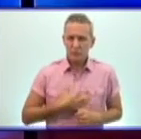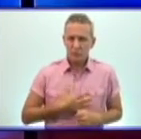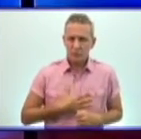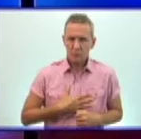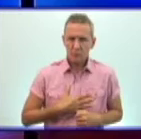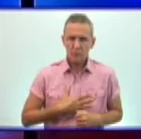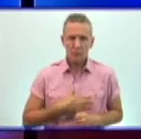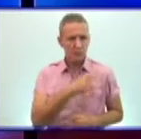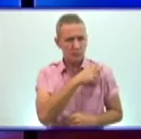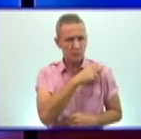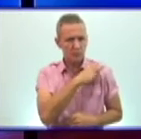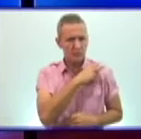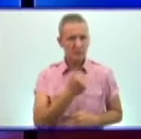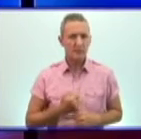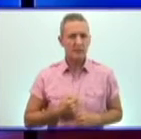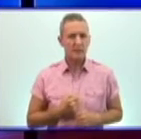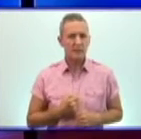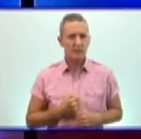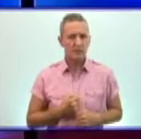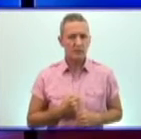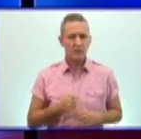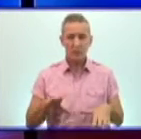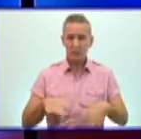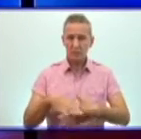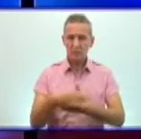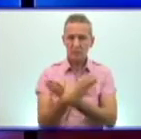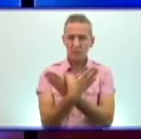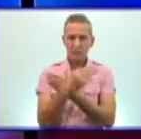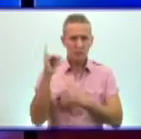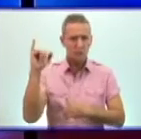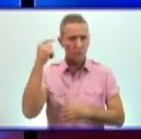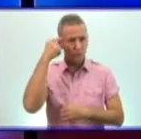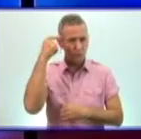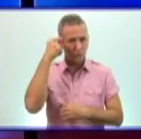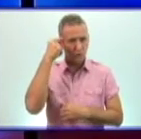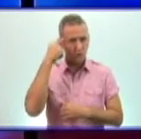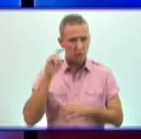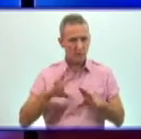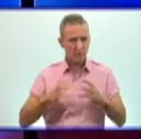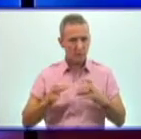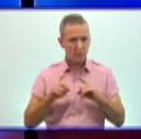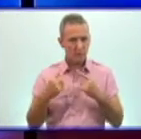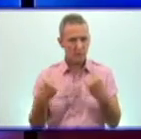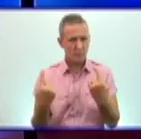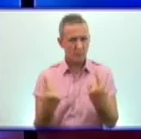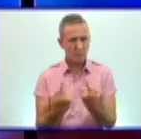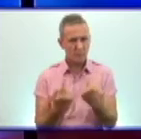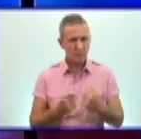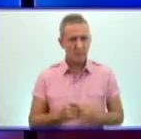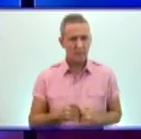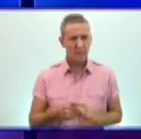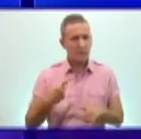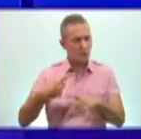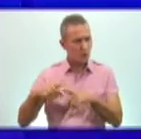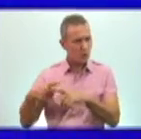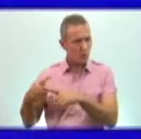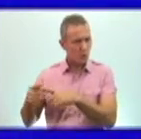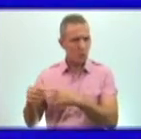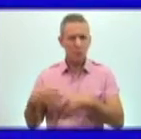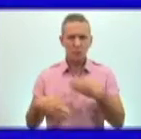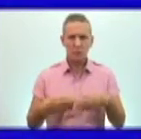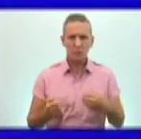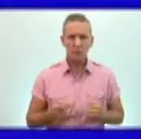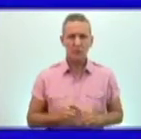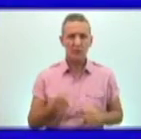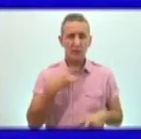máximos dirigentes, nuestros símbolos ideológicos en sentido general. También ocurren otros acontecimientos.